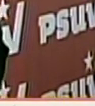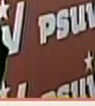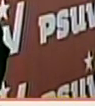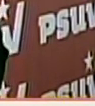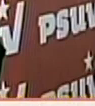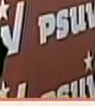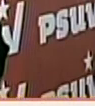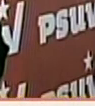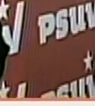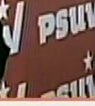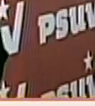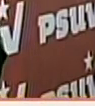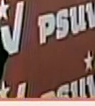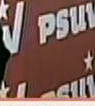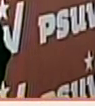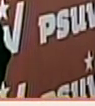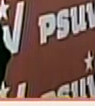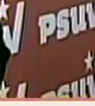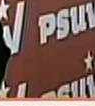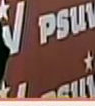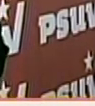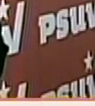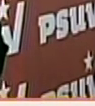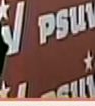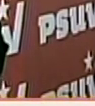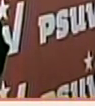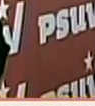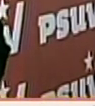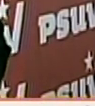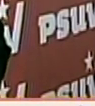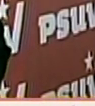del Día Internacional de la Mujer. Con esta información